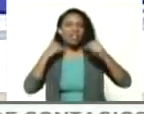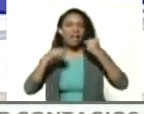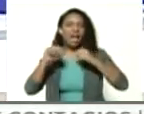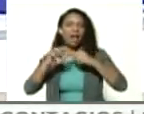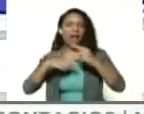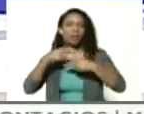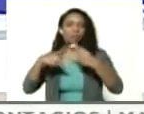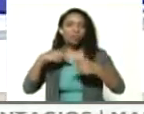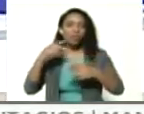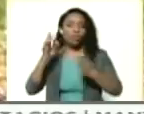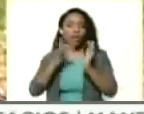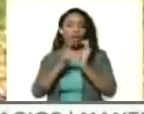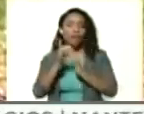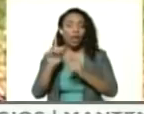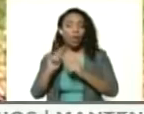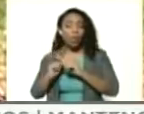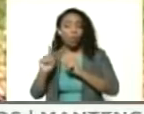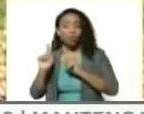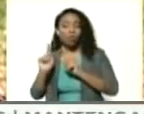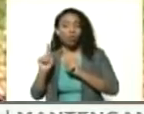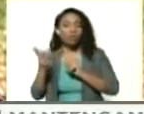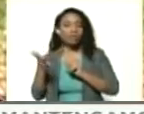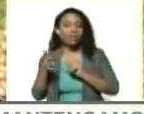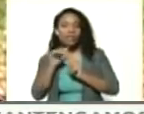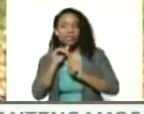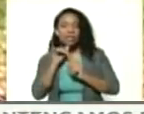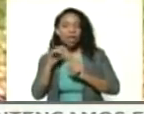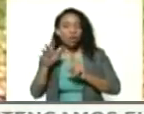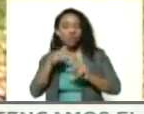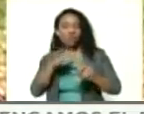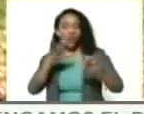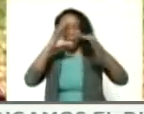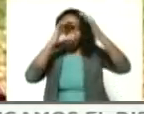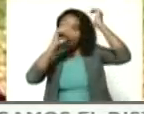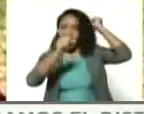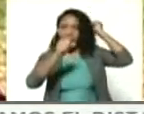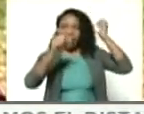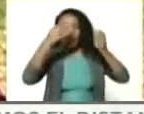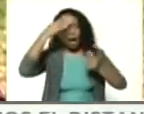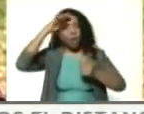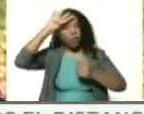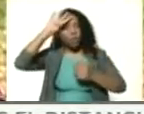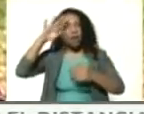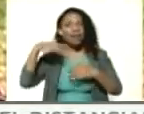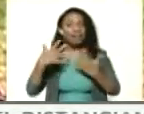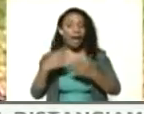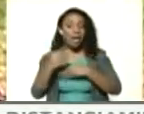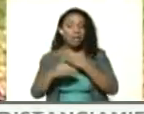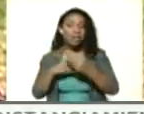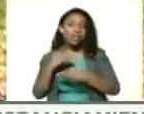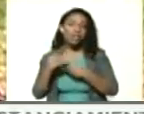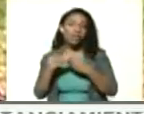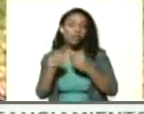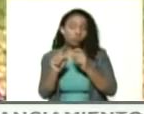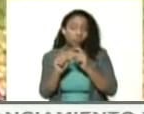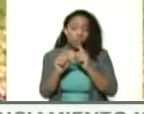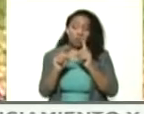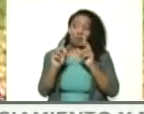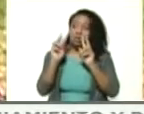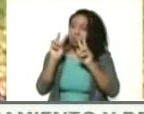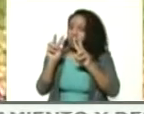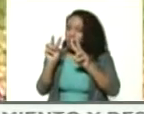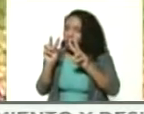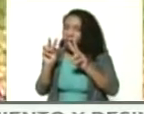revolución de abril. Y el otro, presidente, fue el asedio a la embajada de Cuba. Correcto. Que causó consternación no solamente en Venezuela,